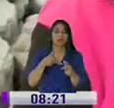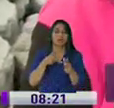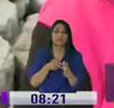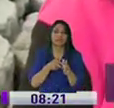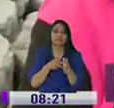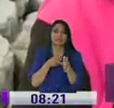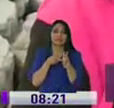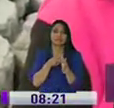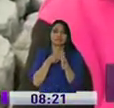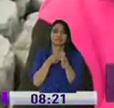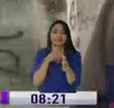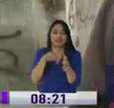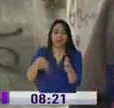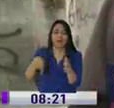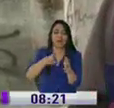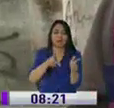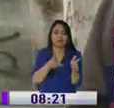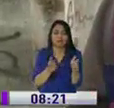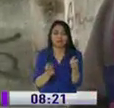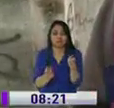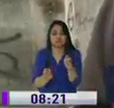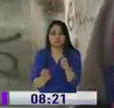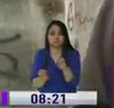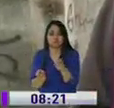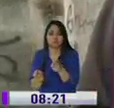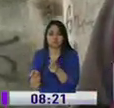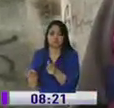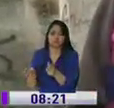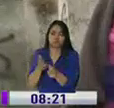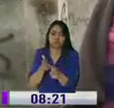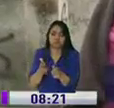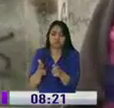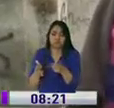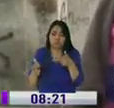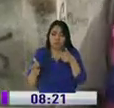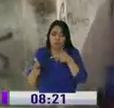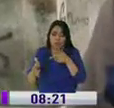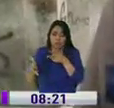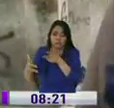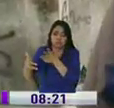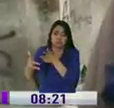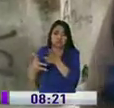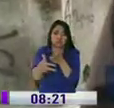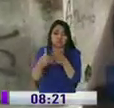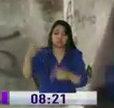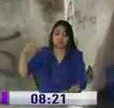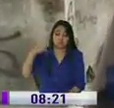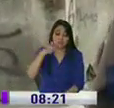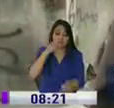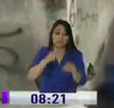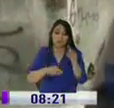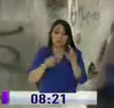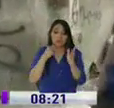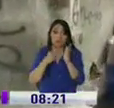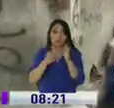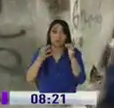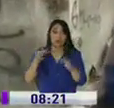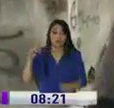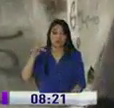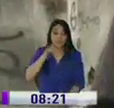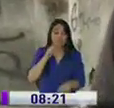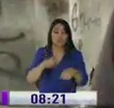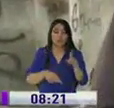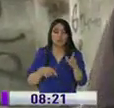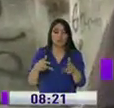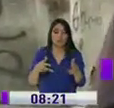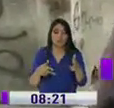ahí bastante carro. Se miran los carros nomás y no hay ni cómo pasar, ni al momento de que vamos a pasar no hay cómo, porque uno